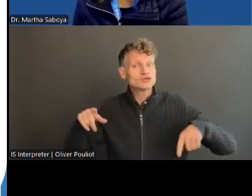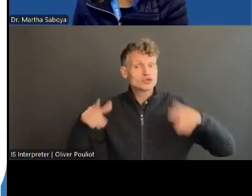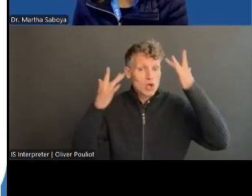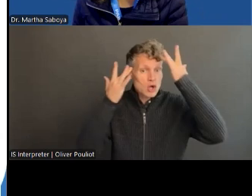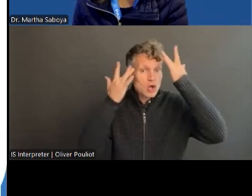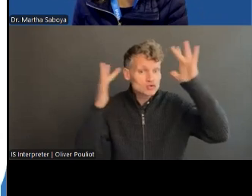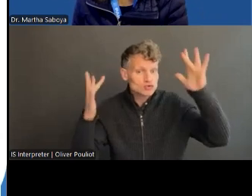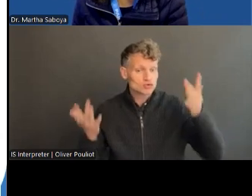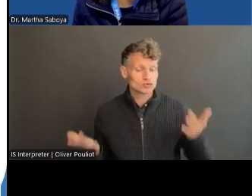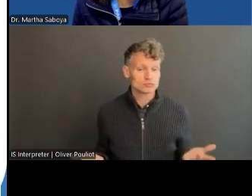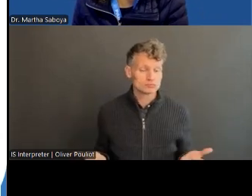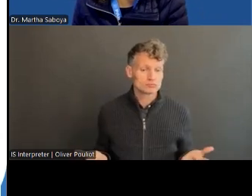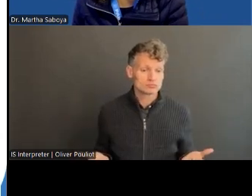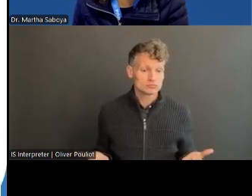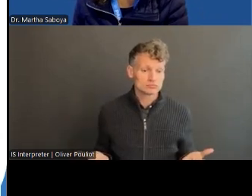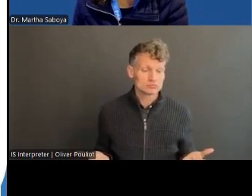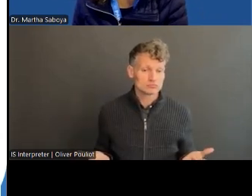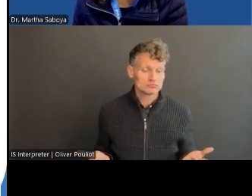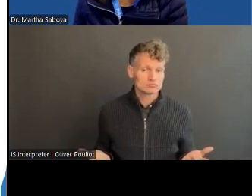mapa oncocercosis